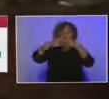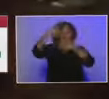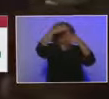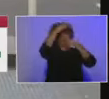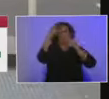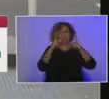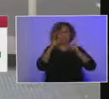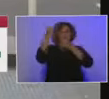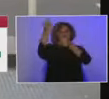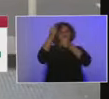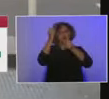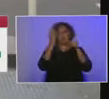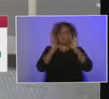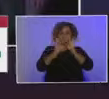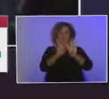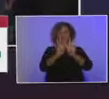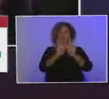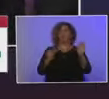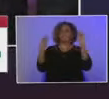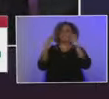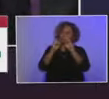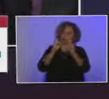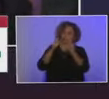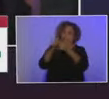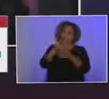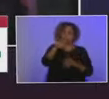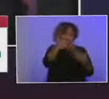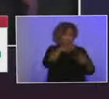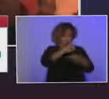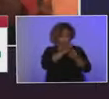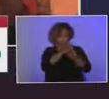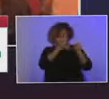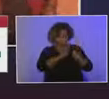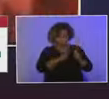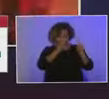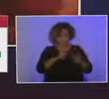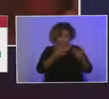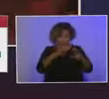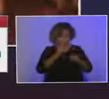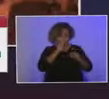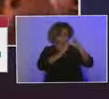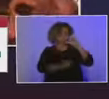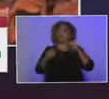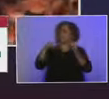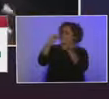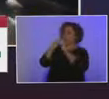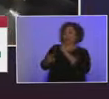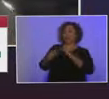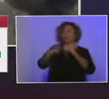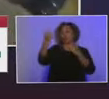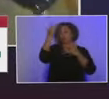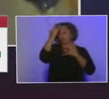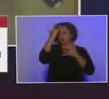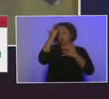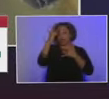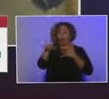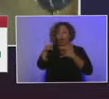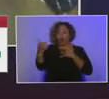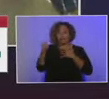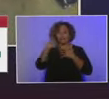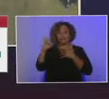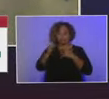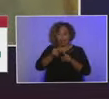claro. Wow. Mira, ¿te hiciste la prueba del COVID? Me hice la prueba del COVID, la pasé. Estuve enfermo de otra infección